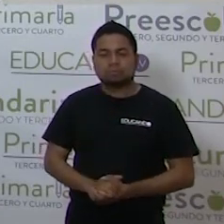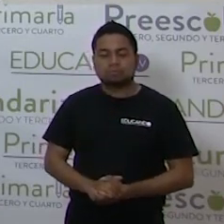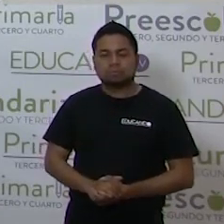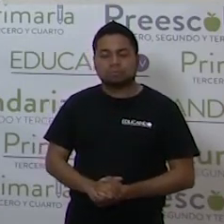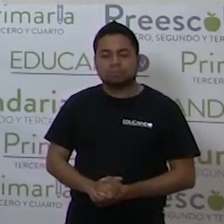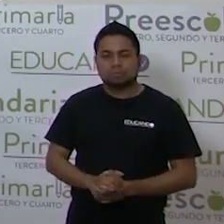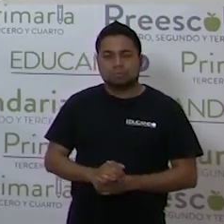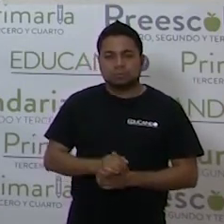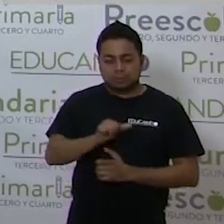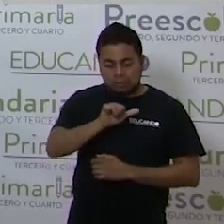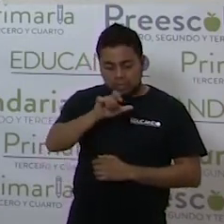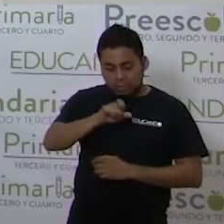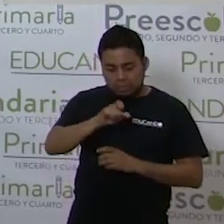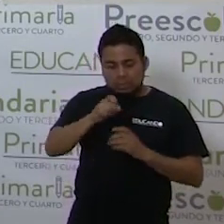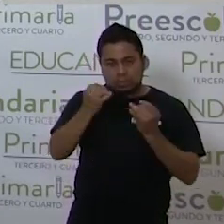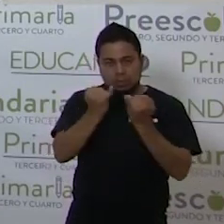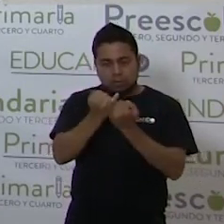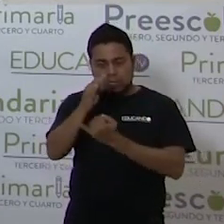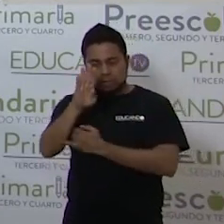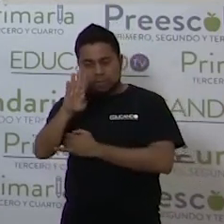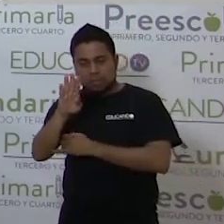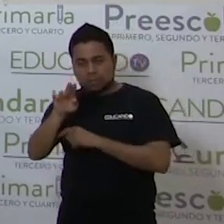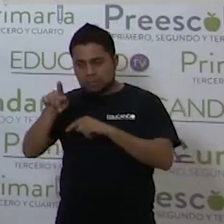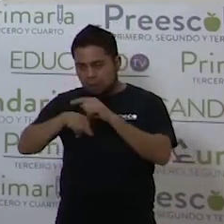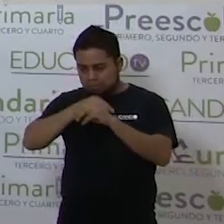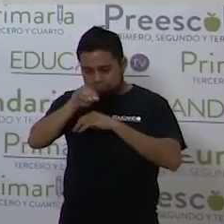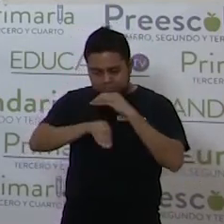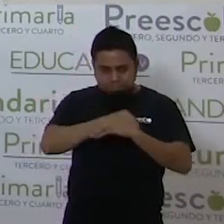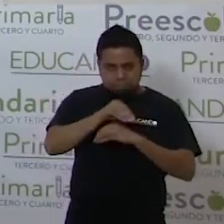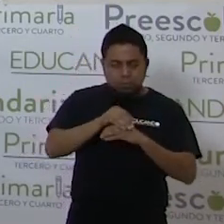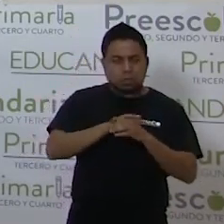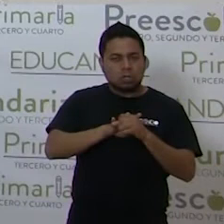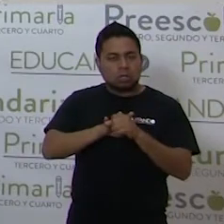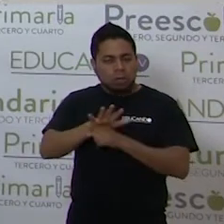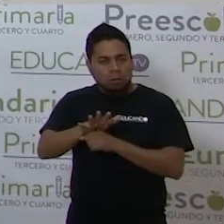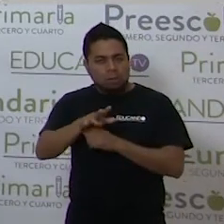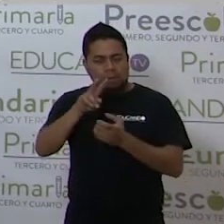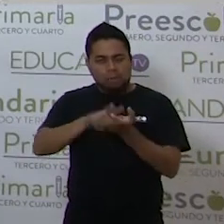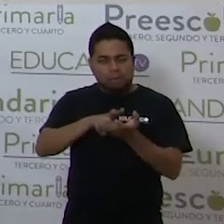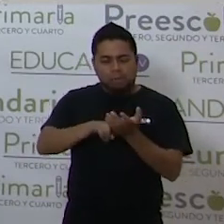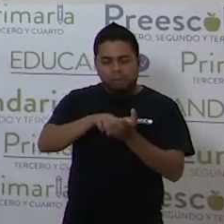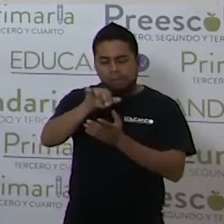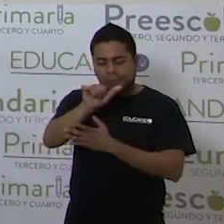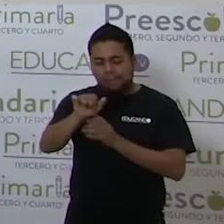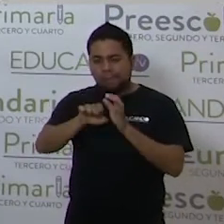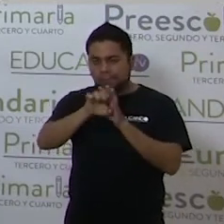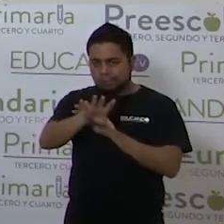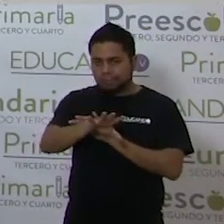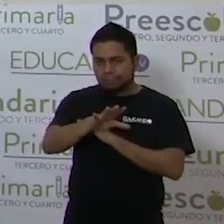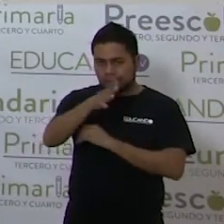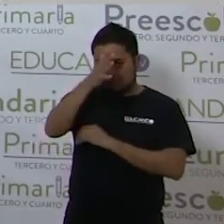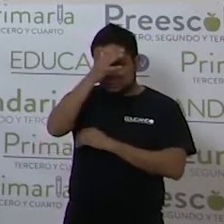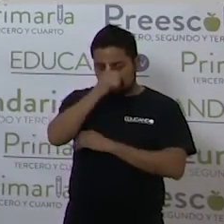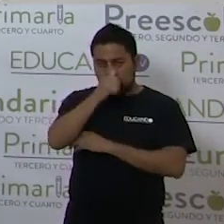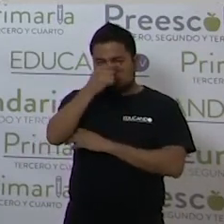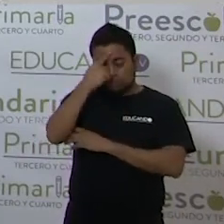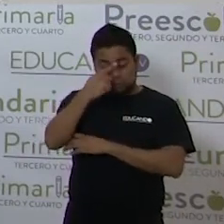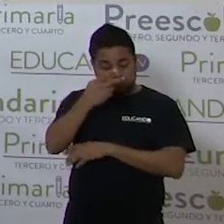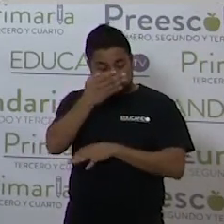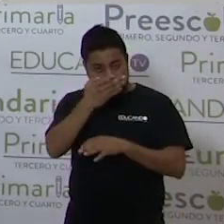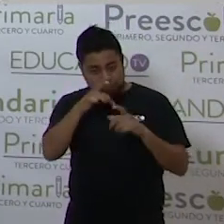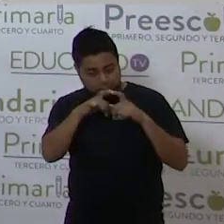a x igual a b y sustituimos cuál sería el valor de a acuérdense que para esta